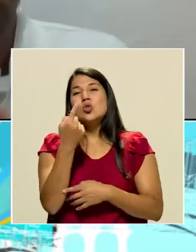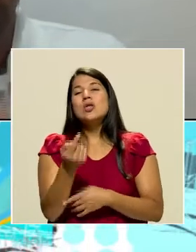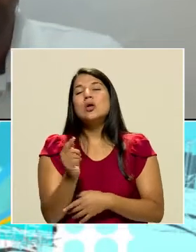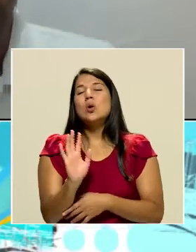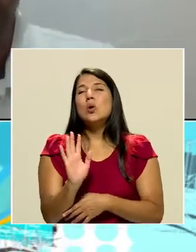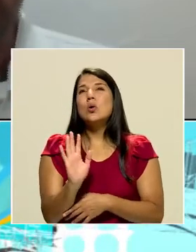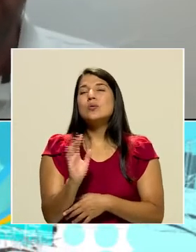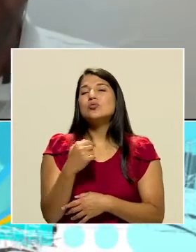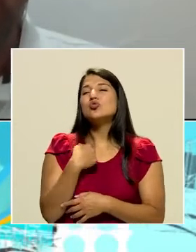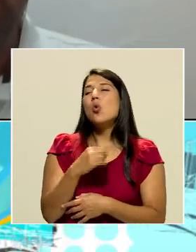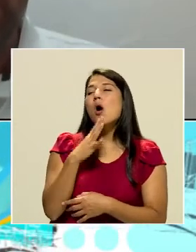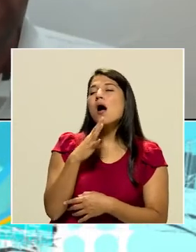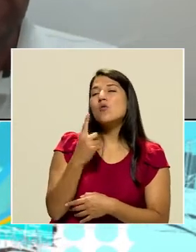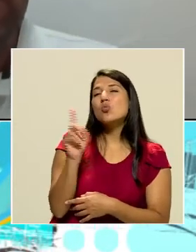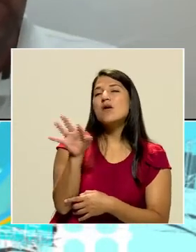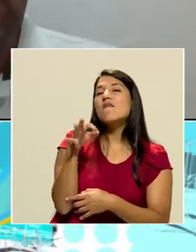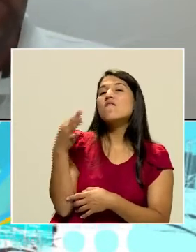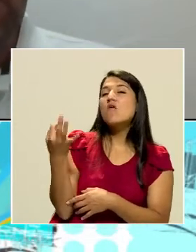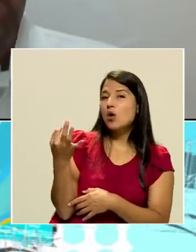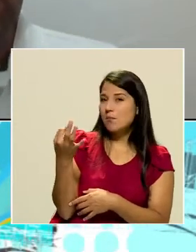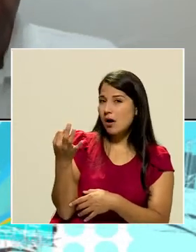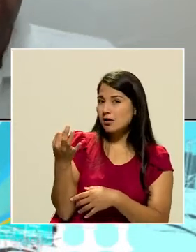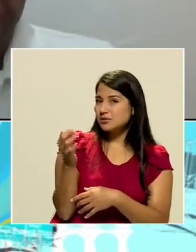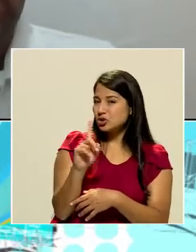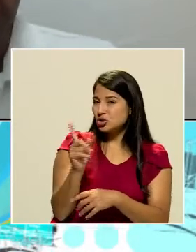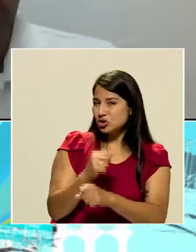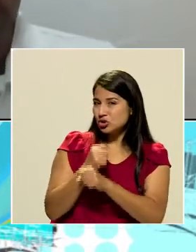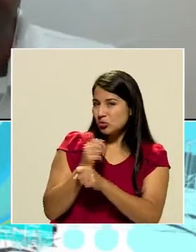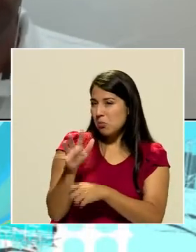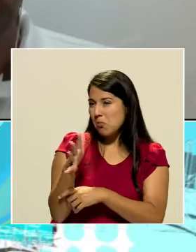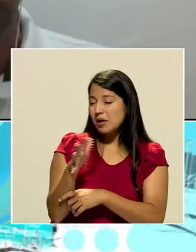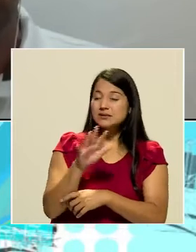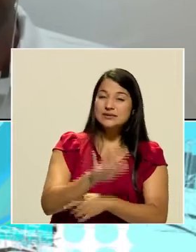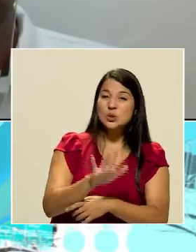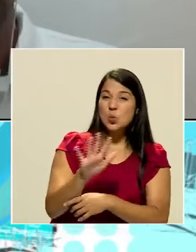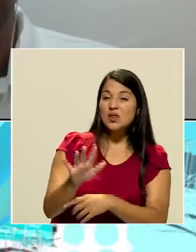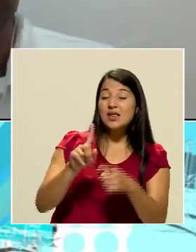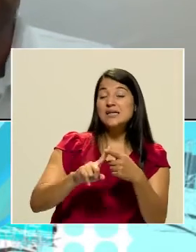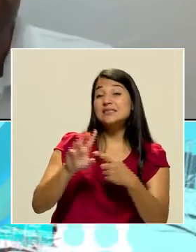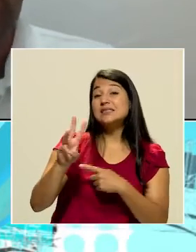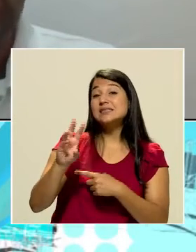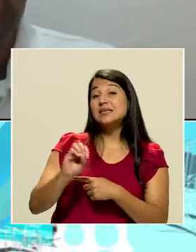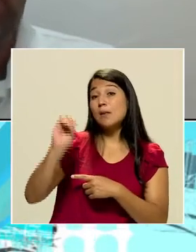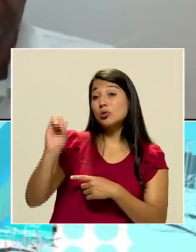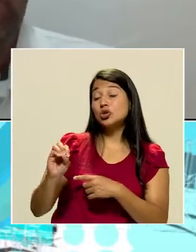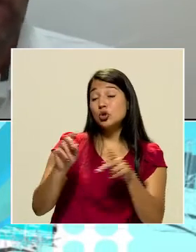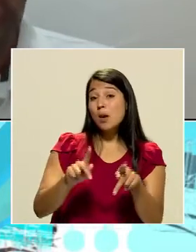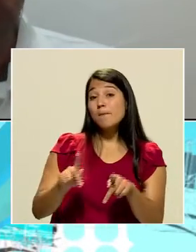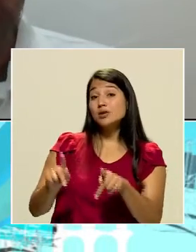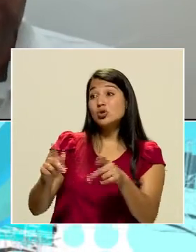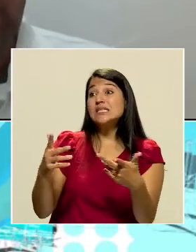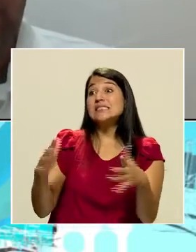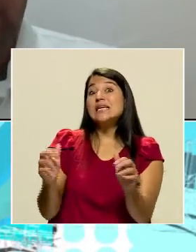estoy hablando de una manera muy aproximada, entre un 55 y un 60% de la población ya con algún grado